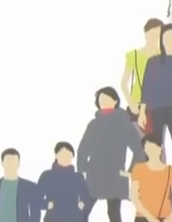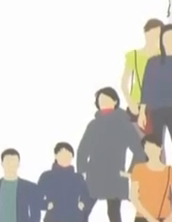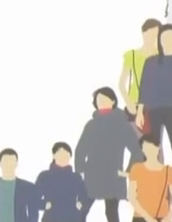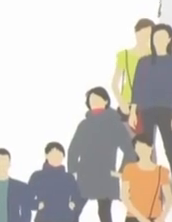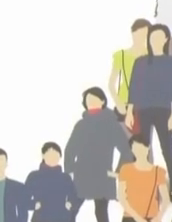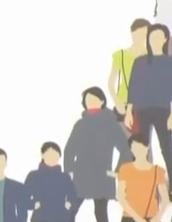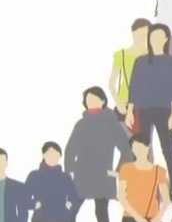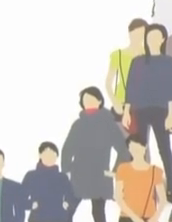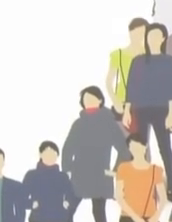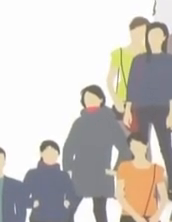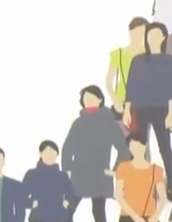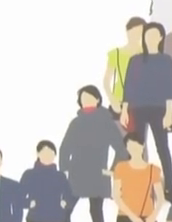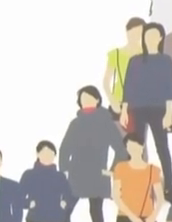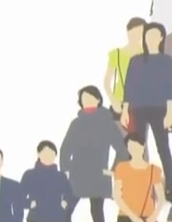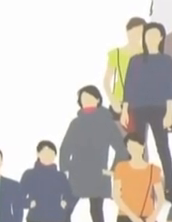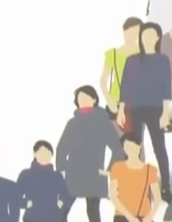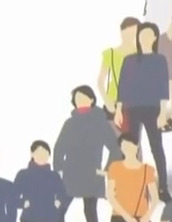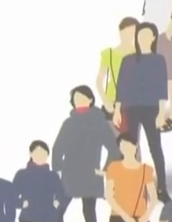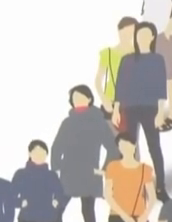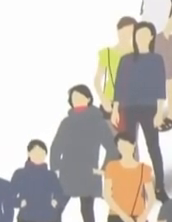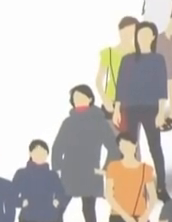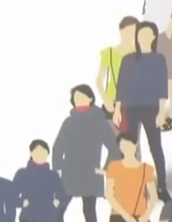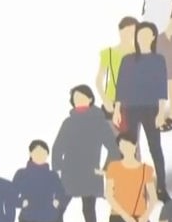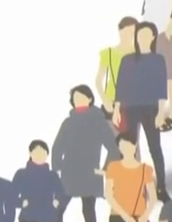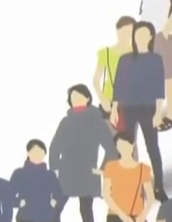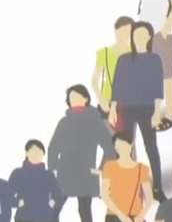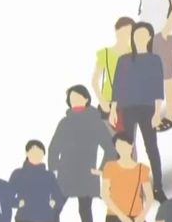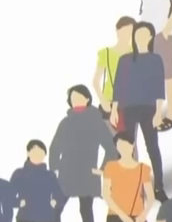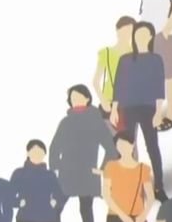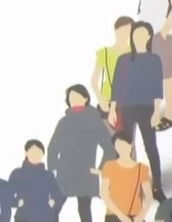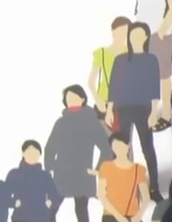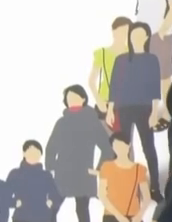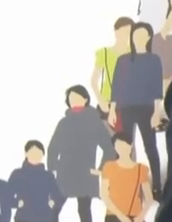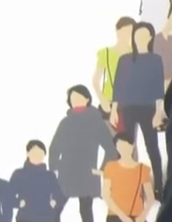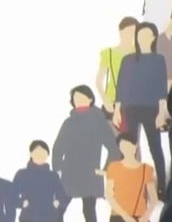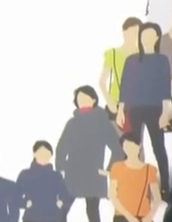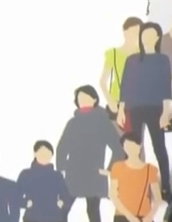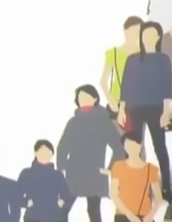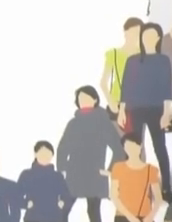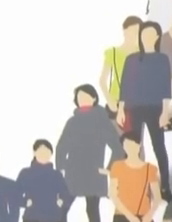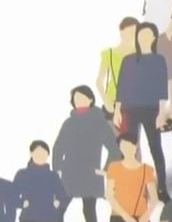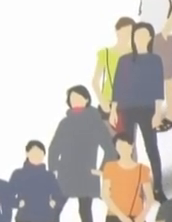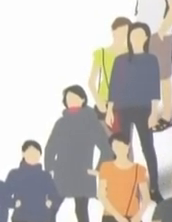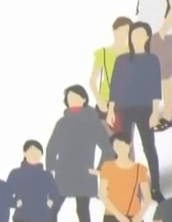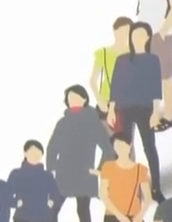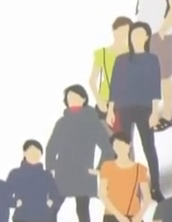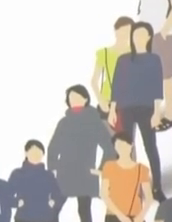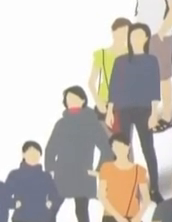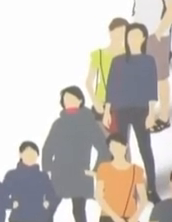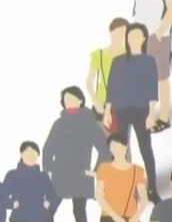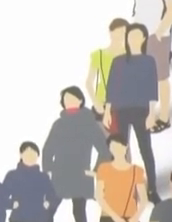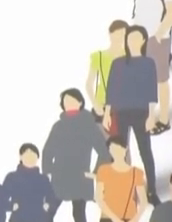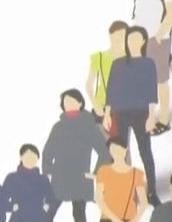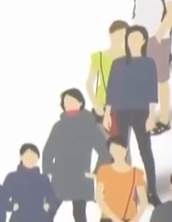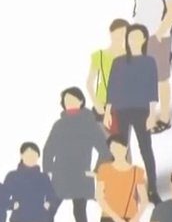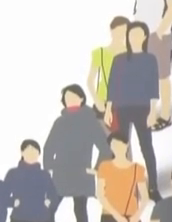Buenos días a todos. Muchas gracias a todos por vuestra presencia. Querido presidente de la Junta de Castilla y León, muchas gracias por tu presencia,